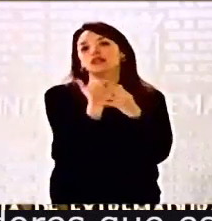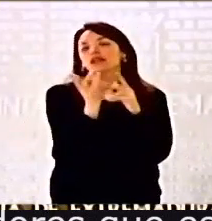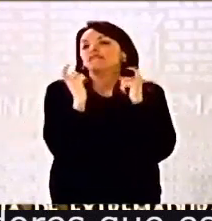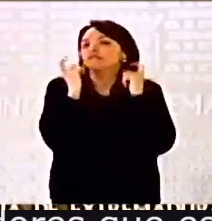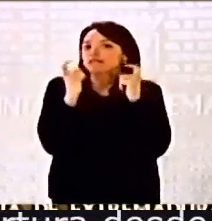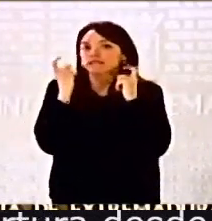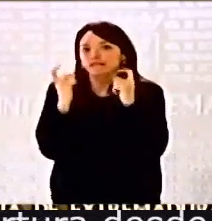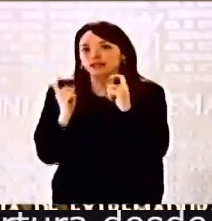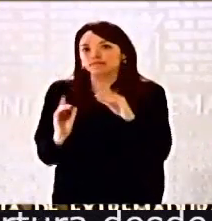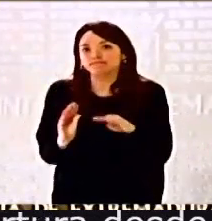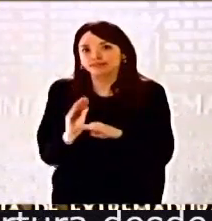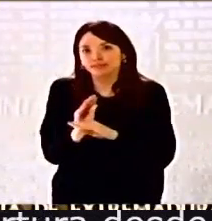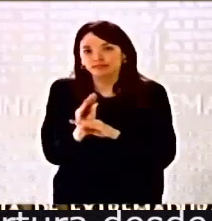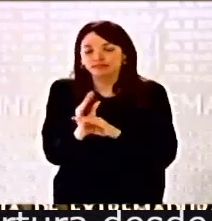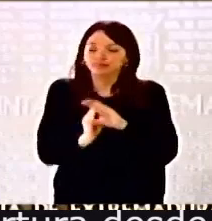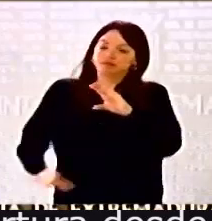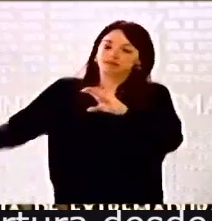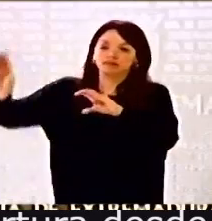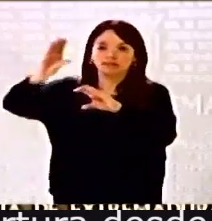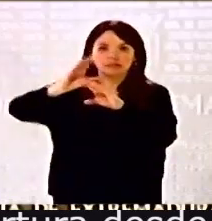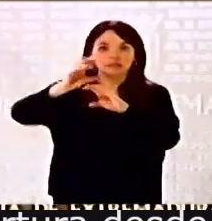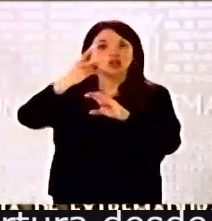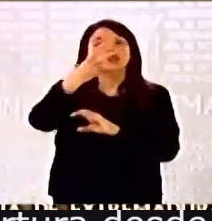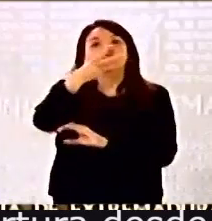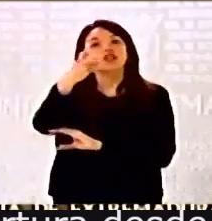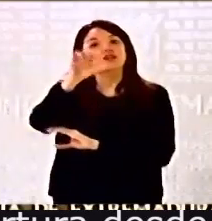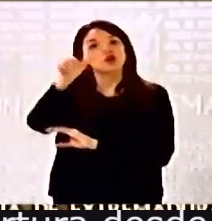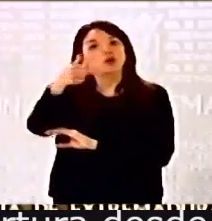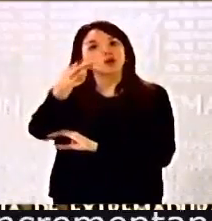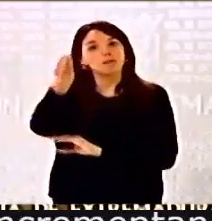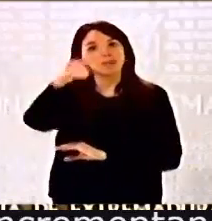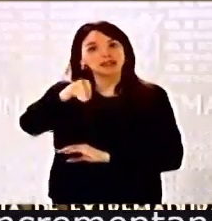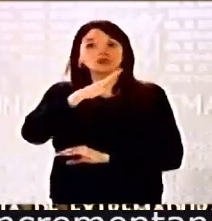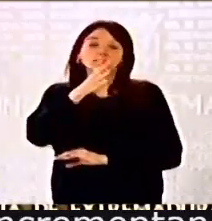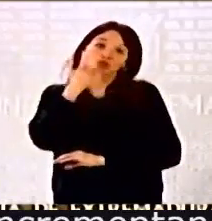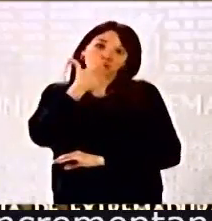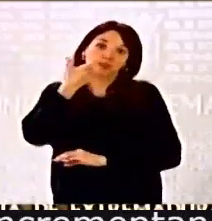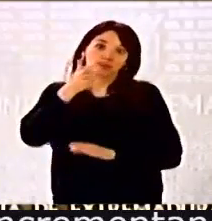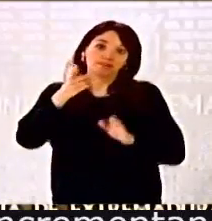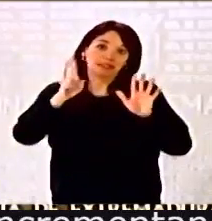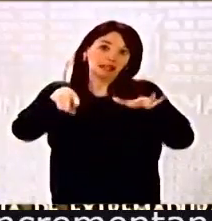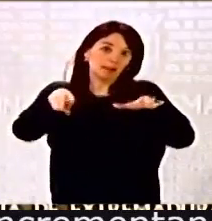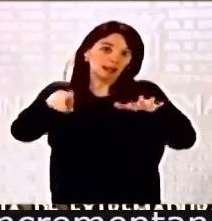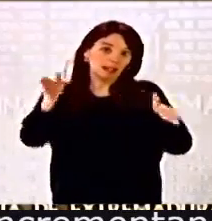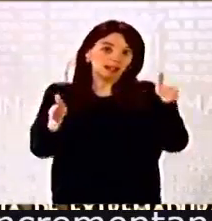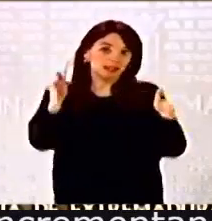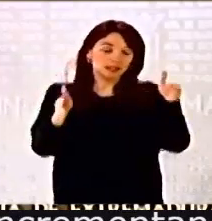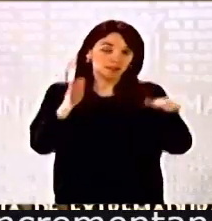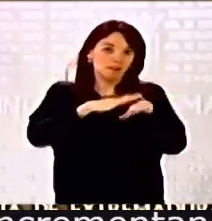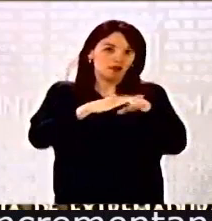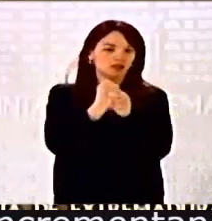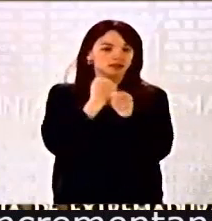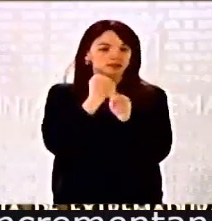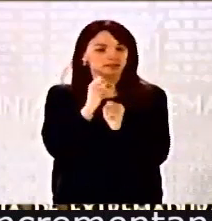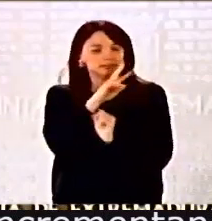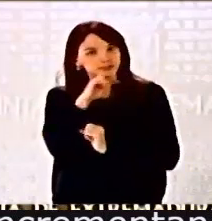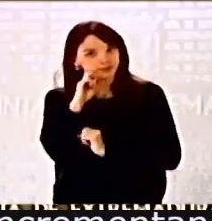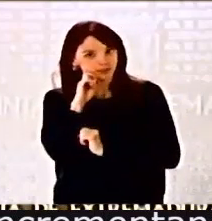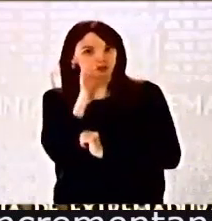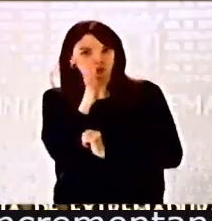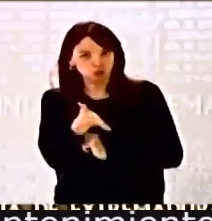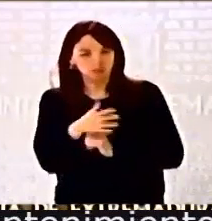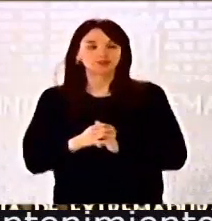reforzarla incrementando 300 euros por esos 6 meses de ayuda para el mantenimiento de ese empleo.